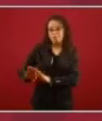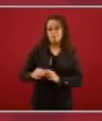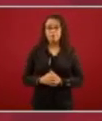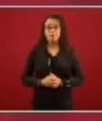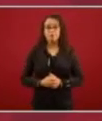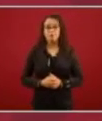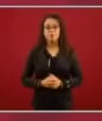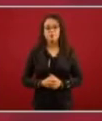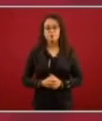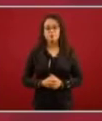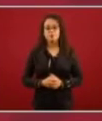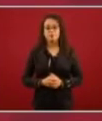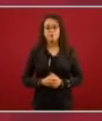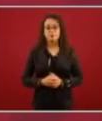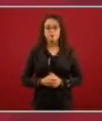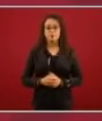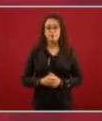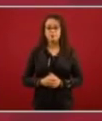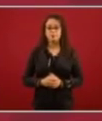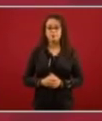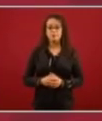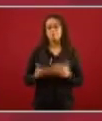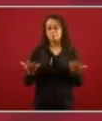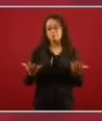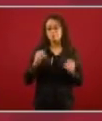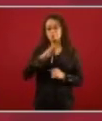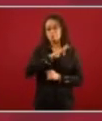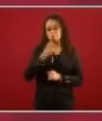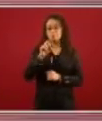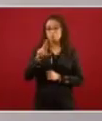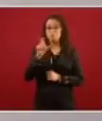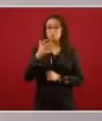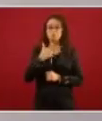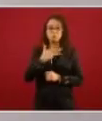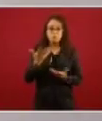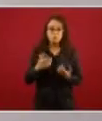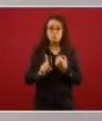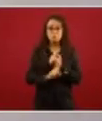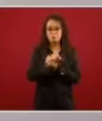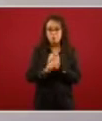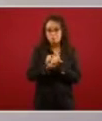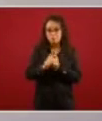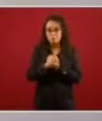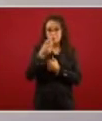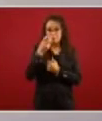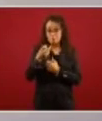Y suele pasar que en estas crisis hay mucha especulación.